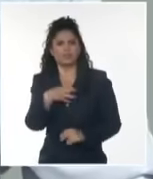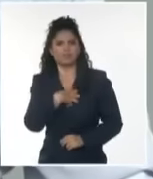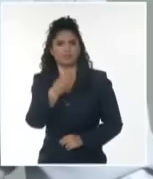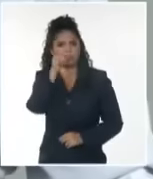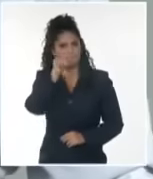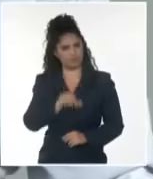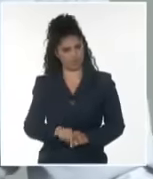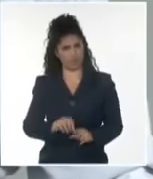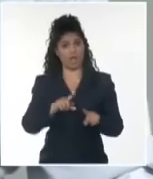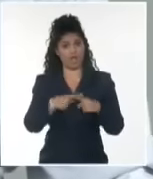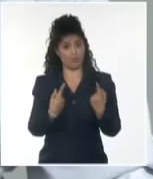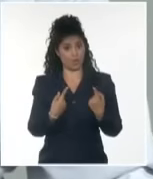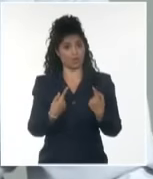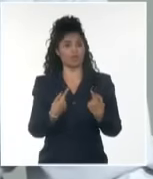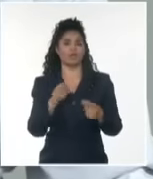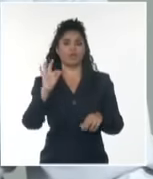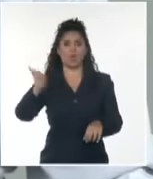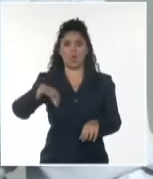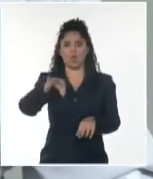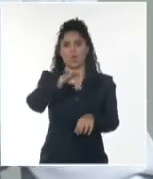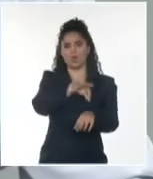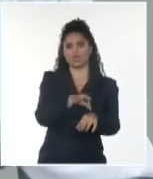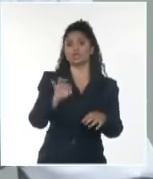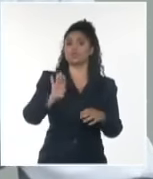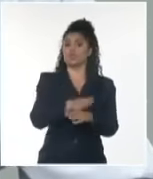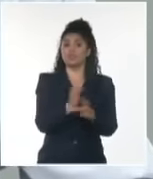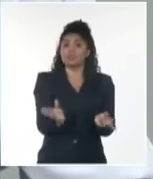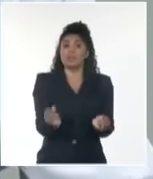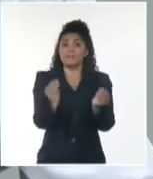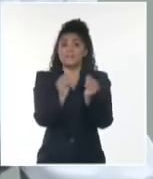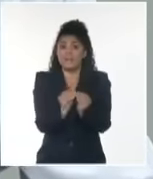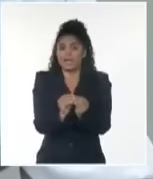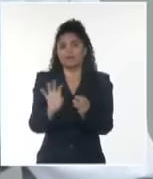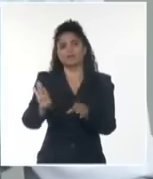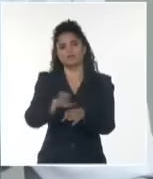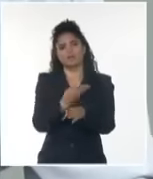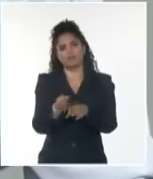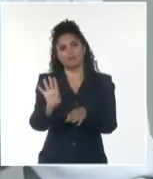virus respiratorios y demás. Y en el caso del